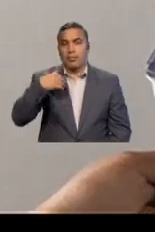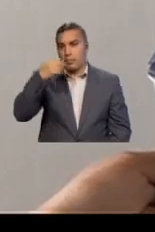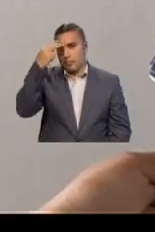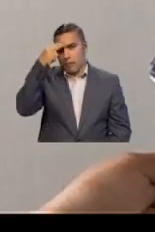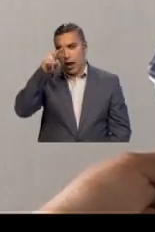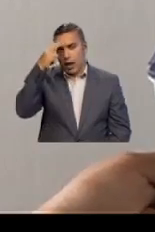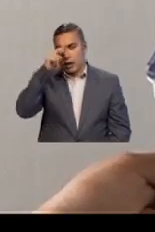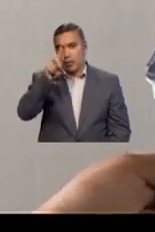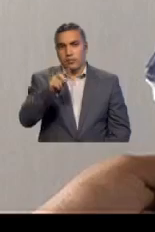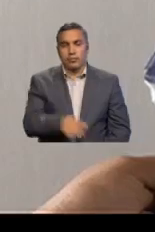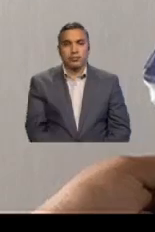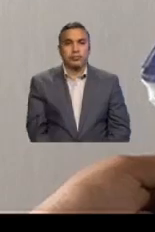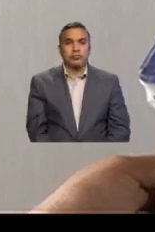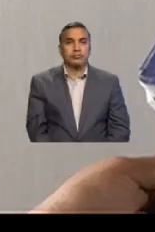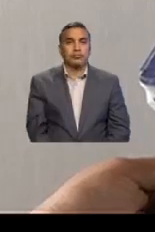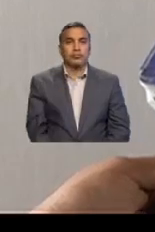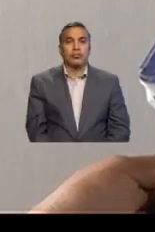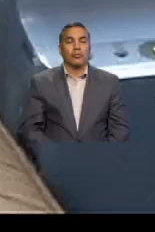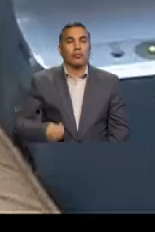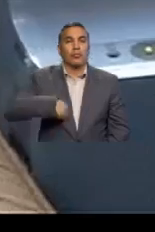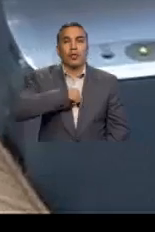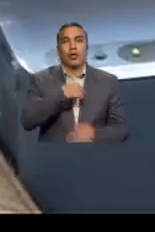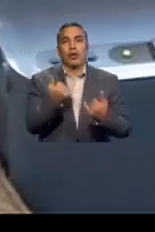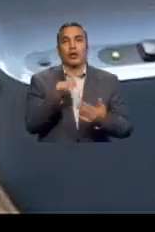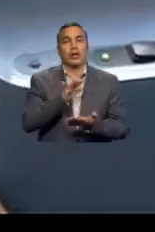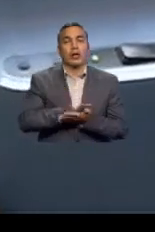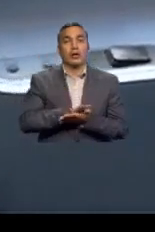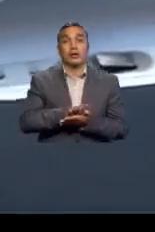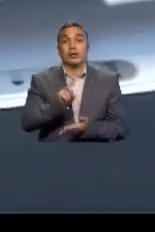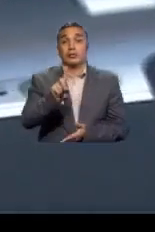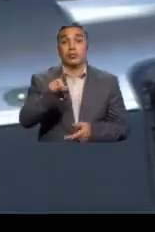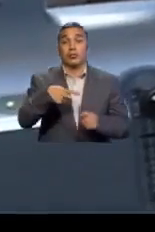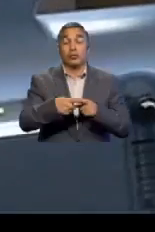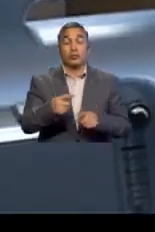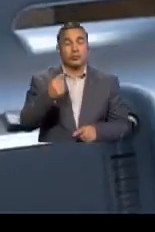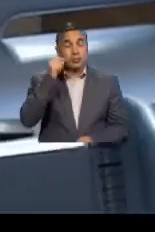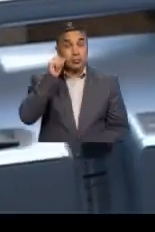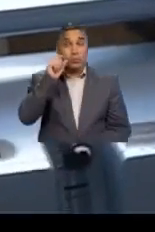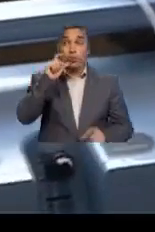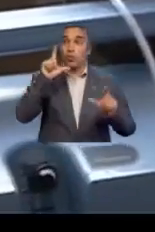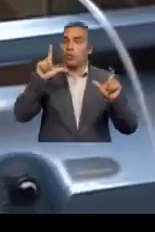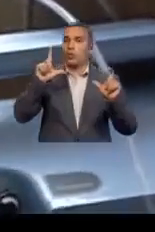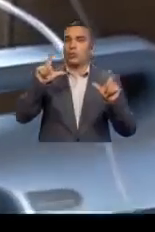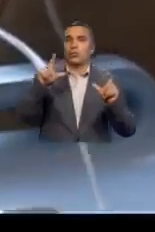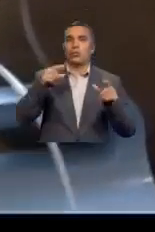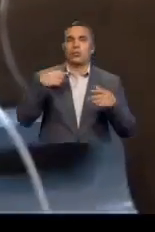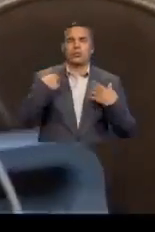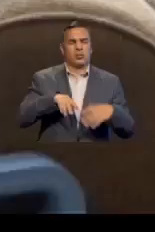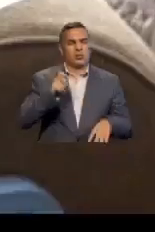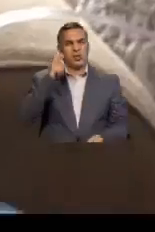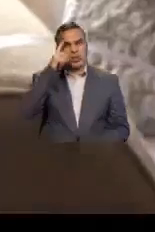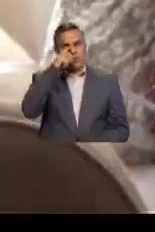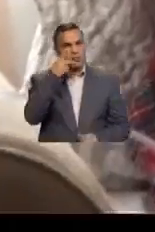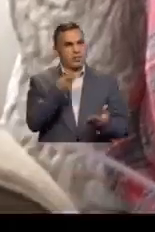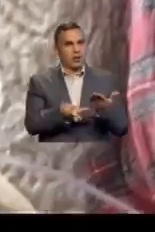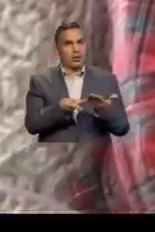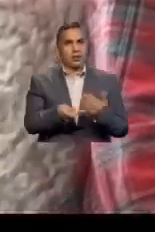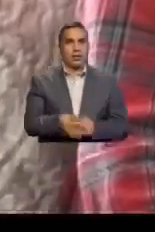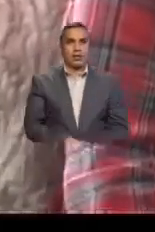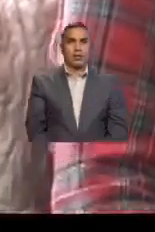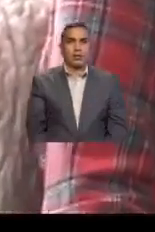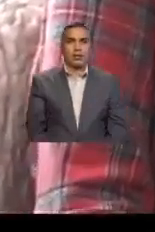es la felicidad más grande, estamos súper tranquilos todos los hijos. Refiere que al recobrar la memoria, tuvo golpes muy fuertes. Sobre la